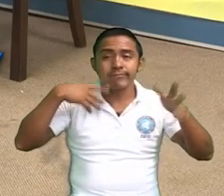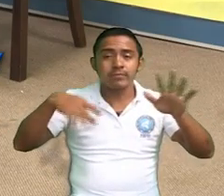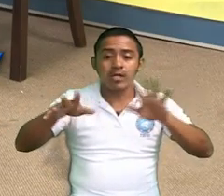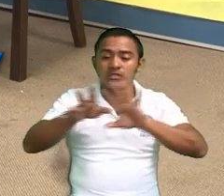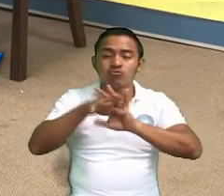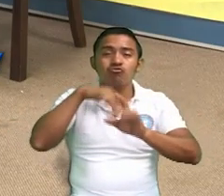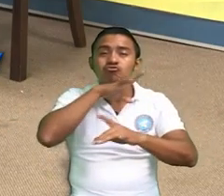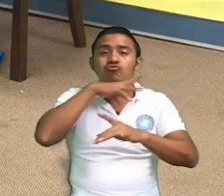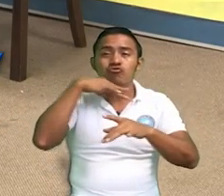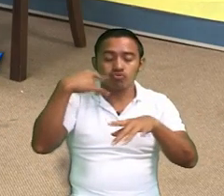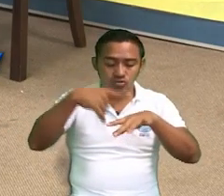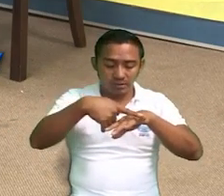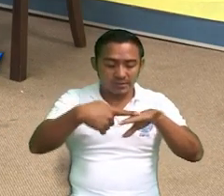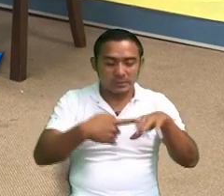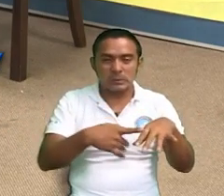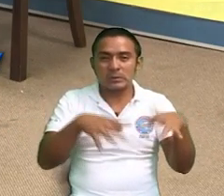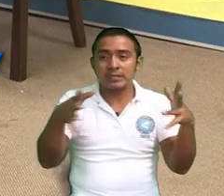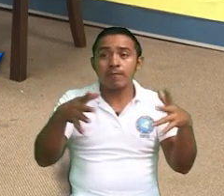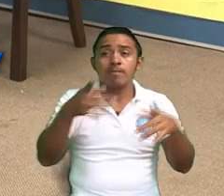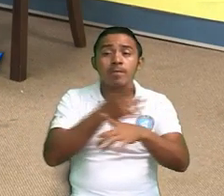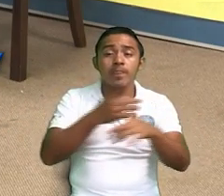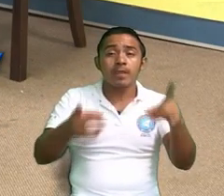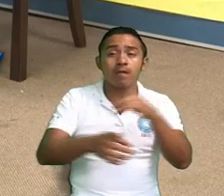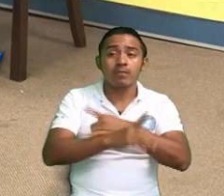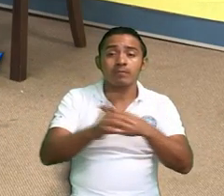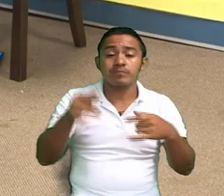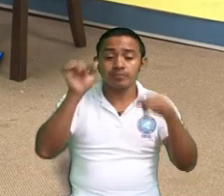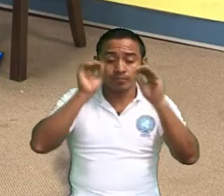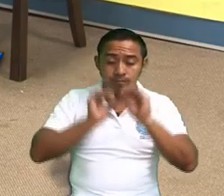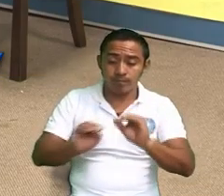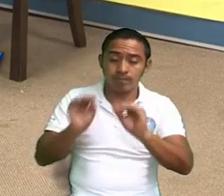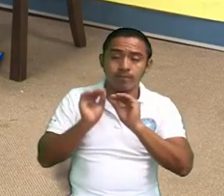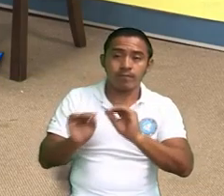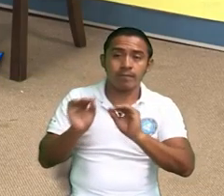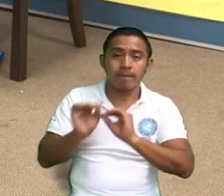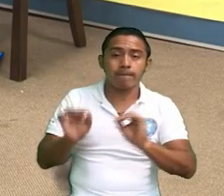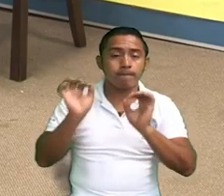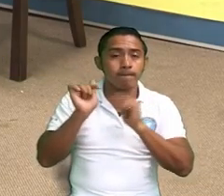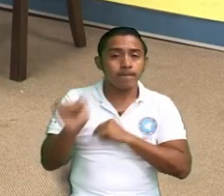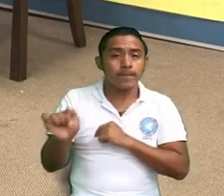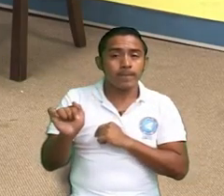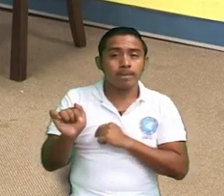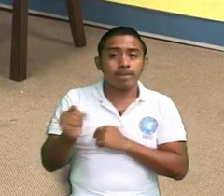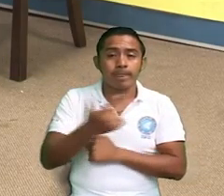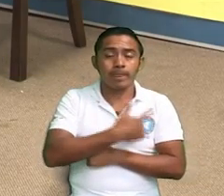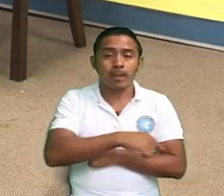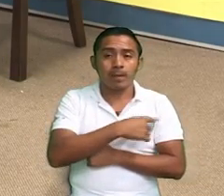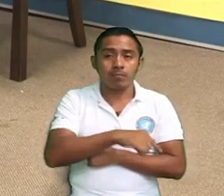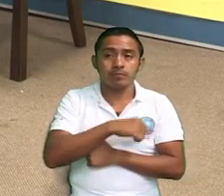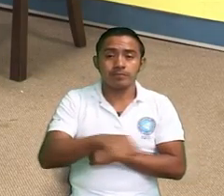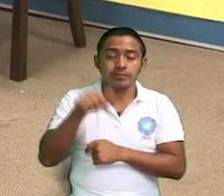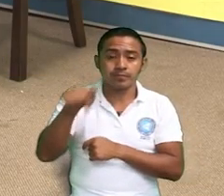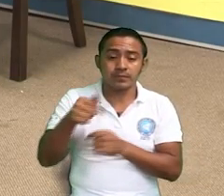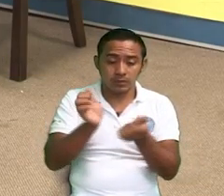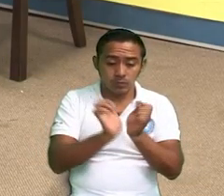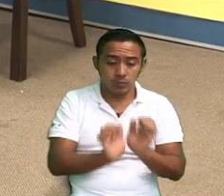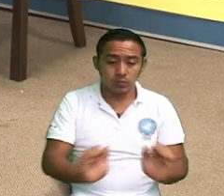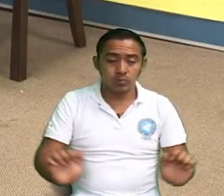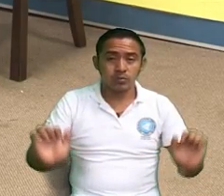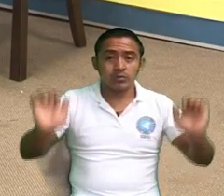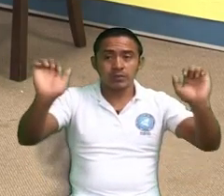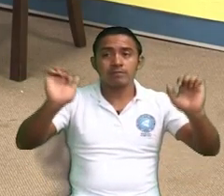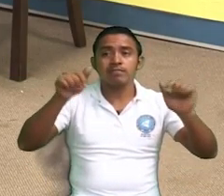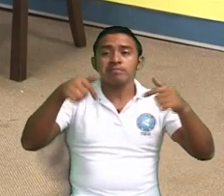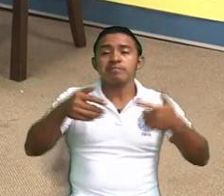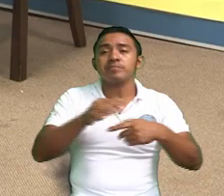sucias. No educamos al niño. Recordemos que la primera escuela es el hogar y a los niños los tenemos que educar aún desde pequeño que es